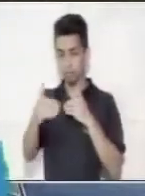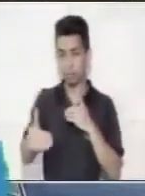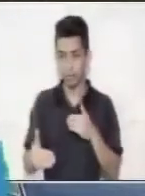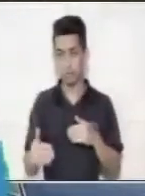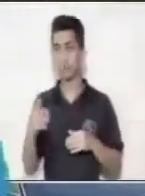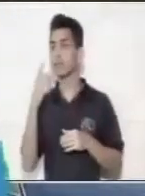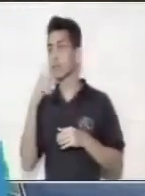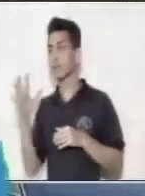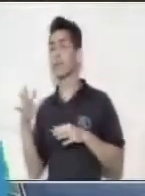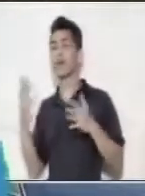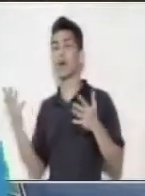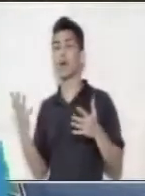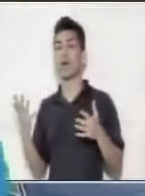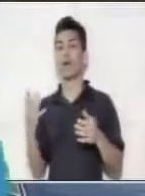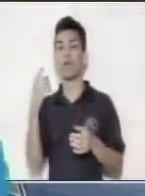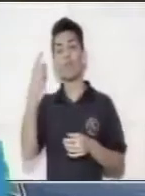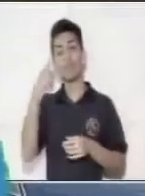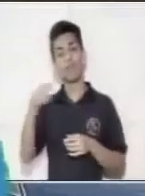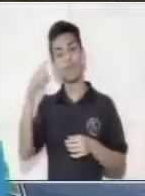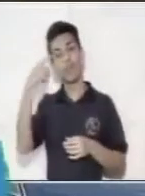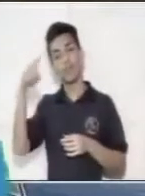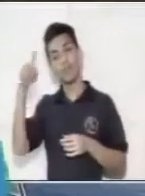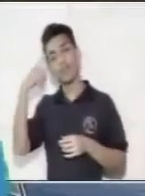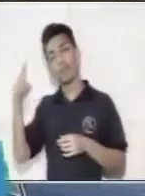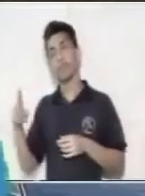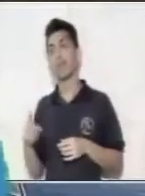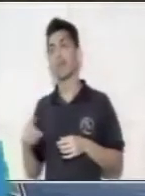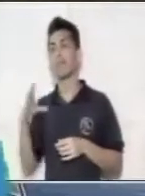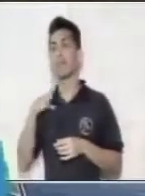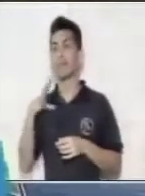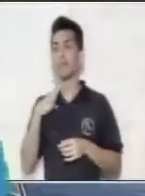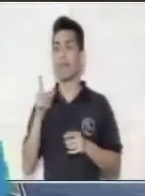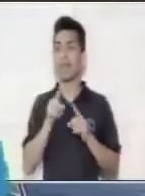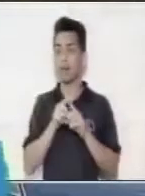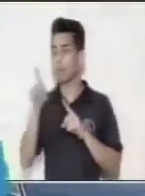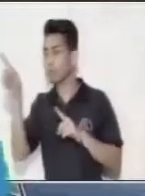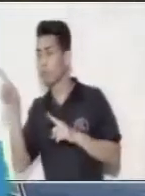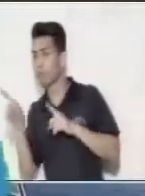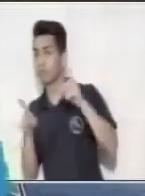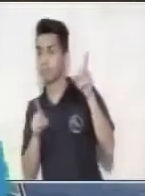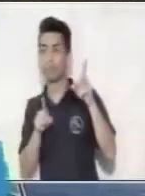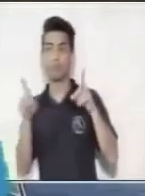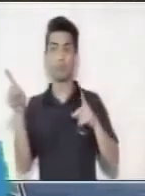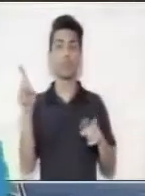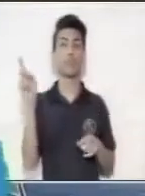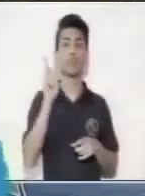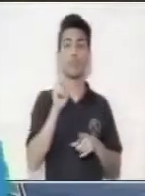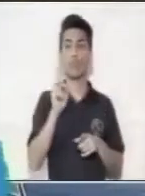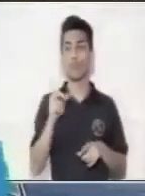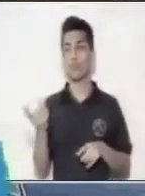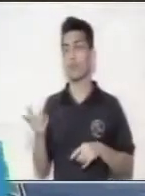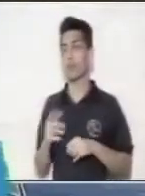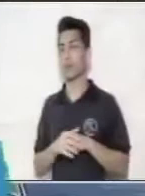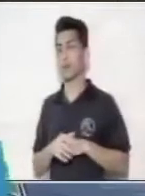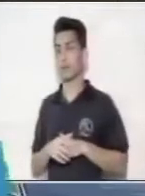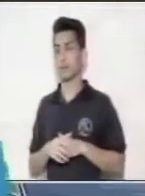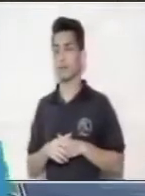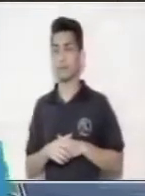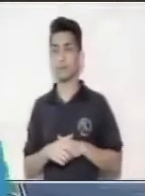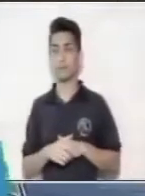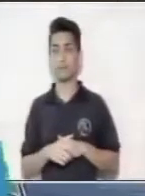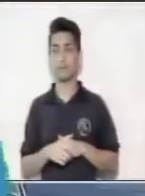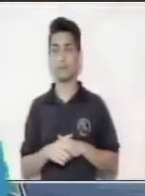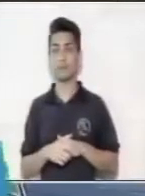afecta de manera diaria, ¿verdad? Tiene una dirección, tiene un sentido. Es